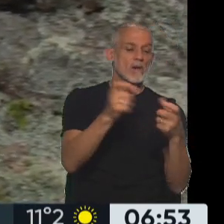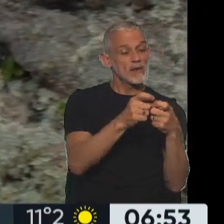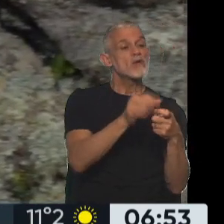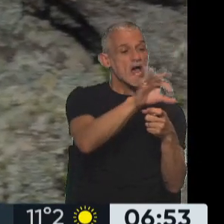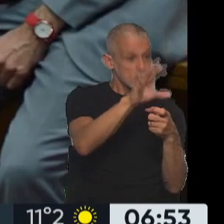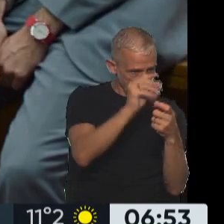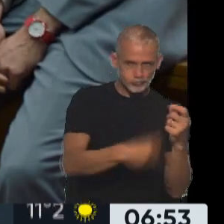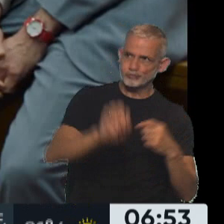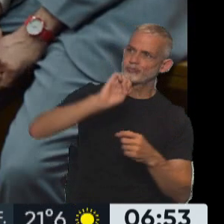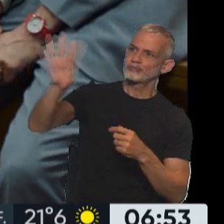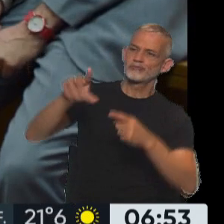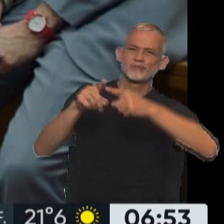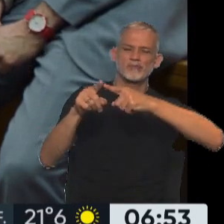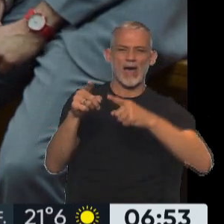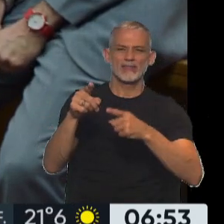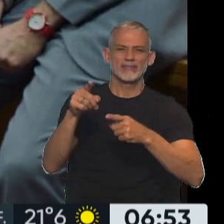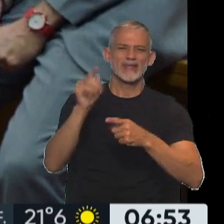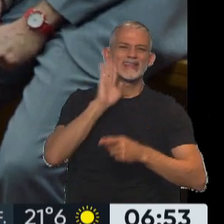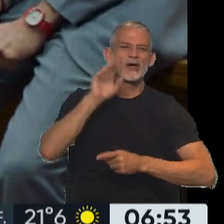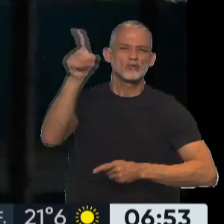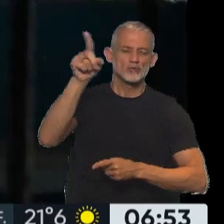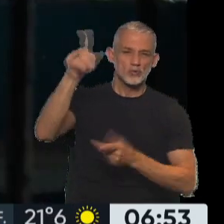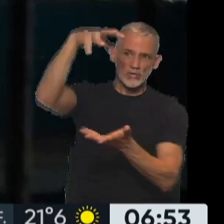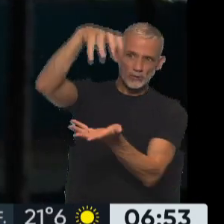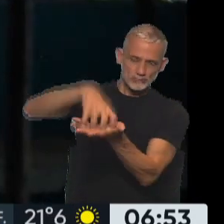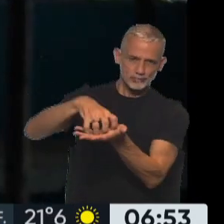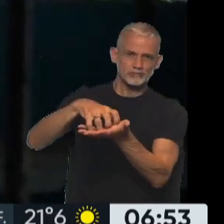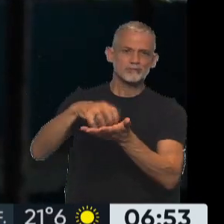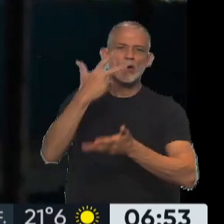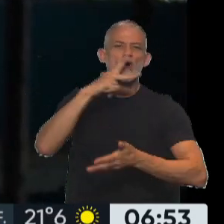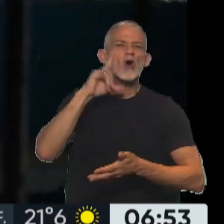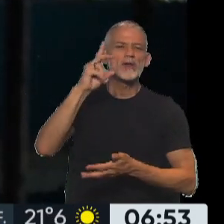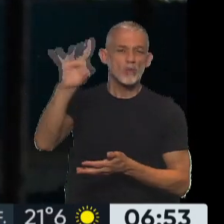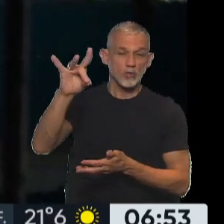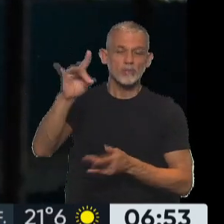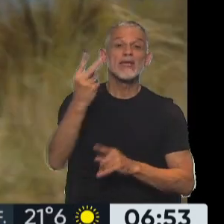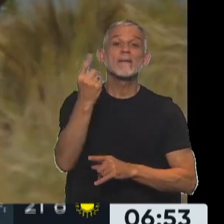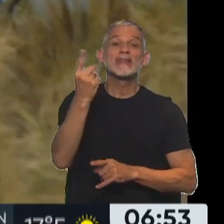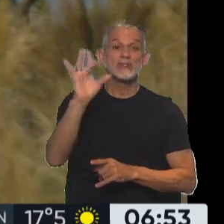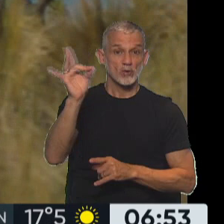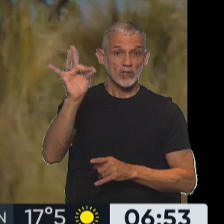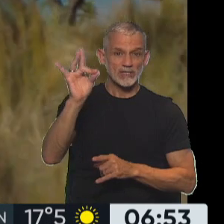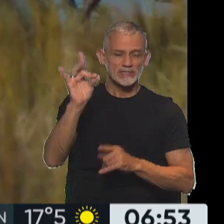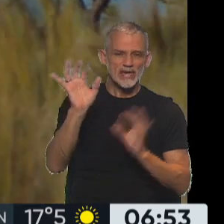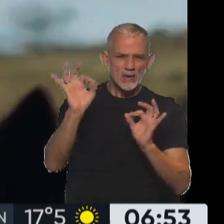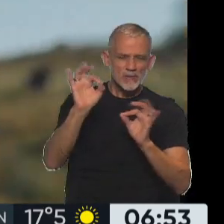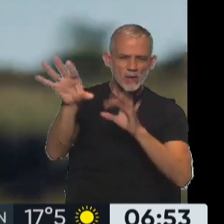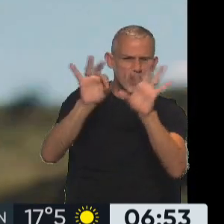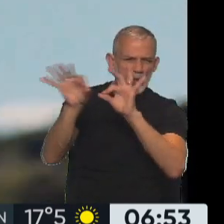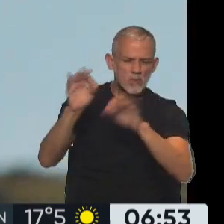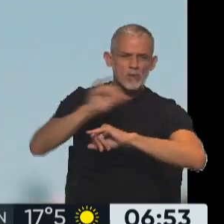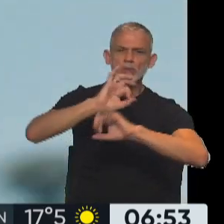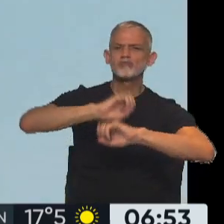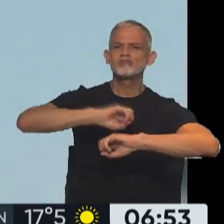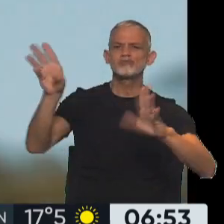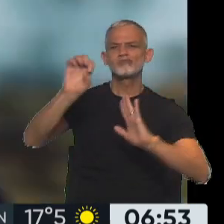película representante a la academia de ciencias de Hollywood y 21 de diciembre La Academia dará a